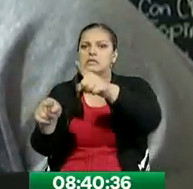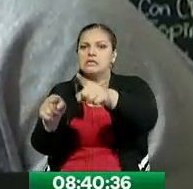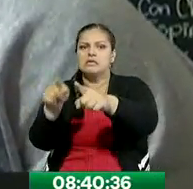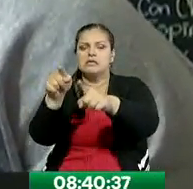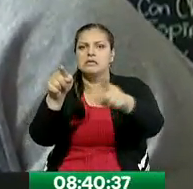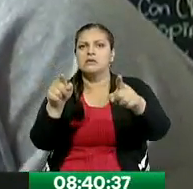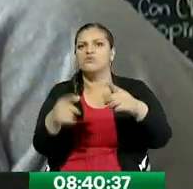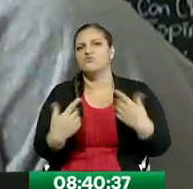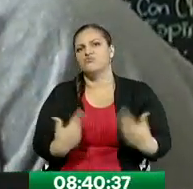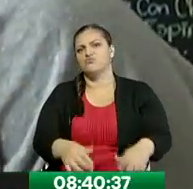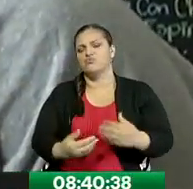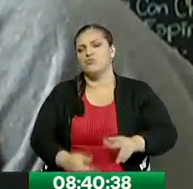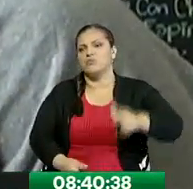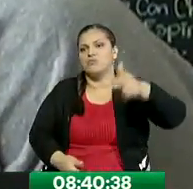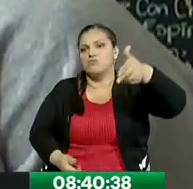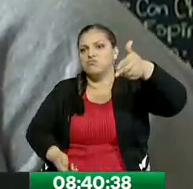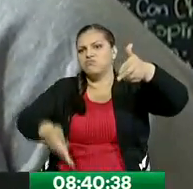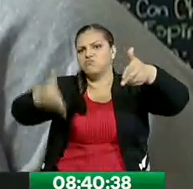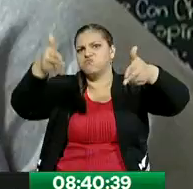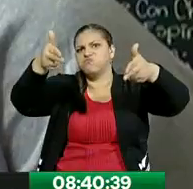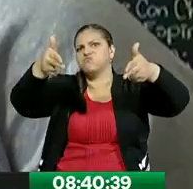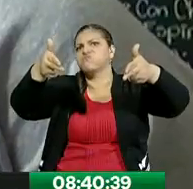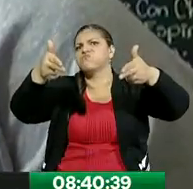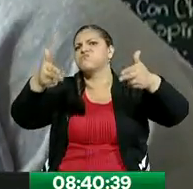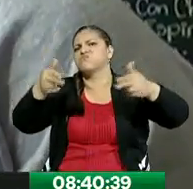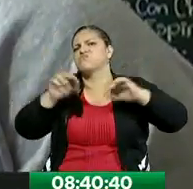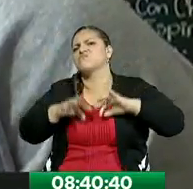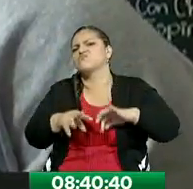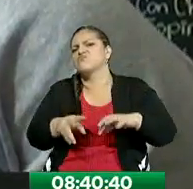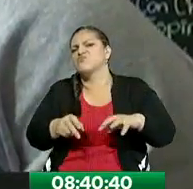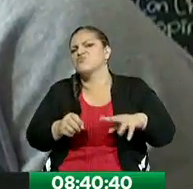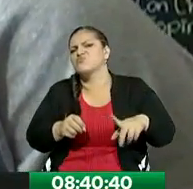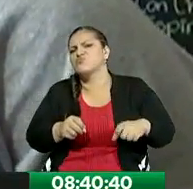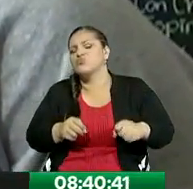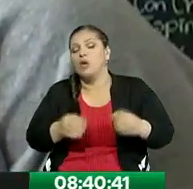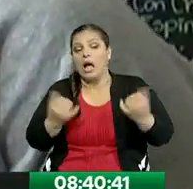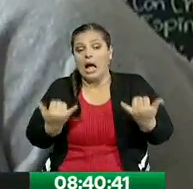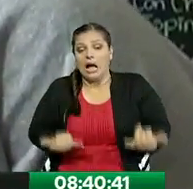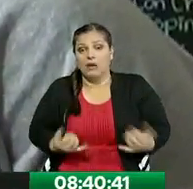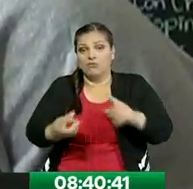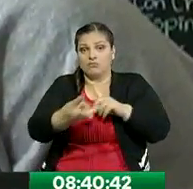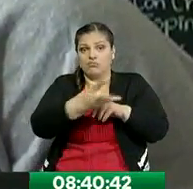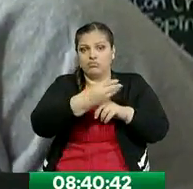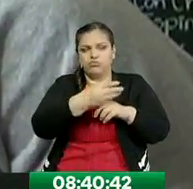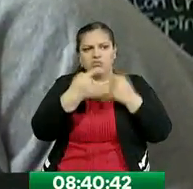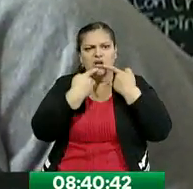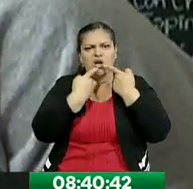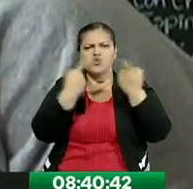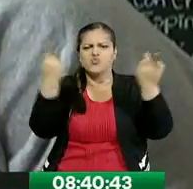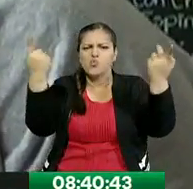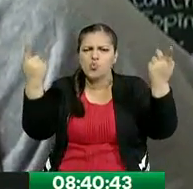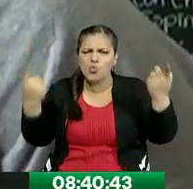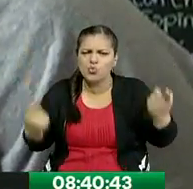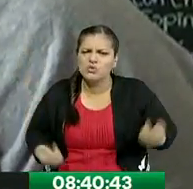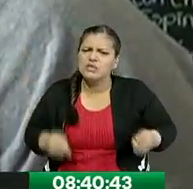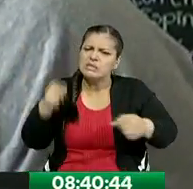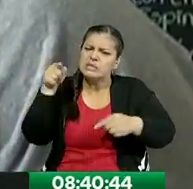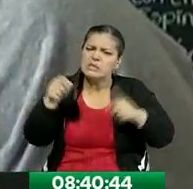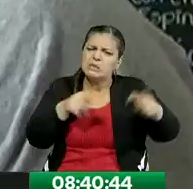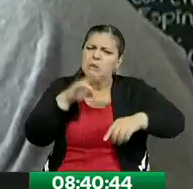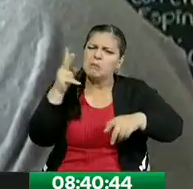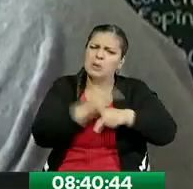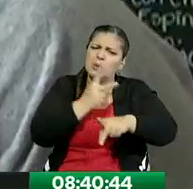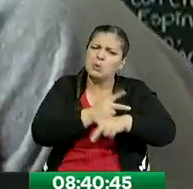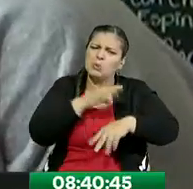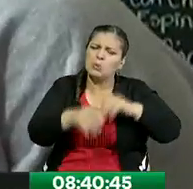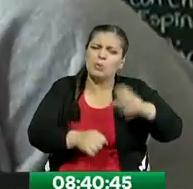algunas veces, sino que ya ahora pues ya se ha hecho más público por las redes sociales porque la gente quiere que a través de las redes ya se haga un hincapié